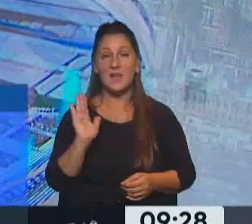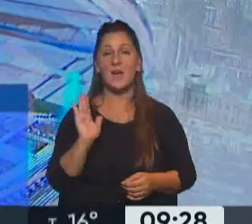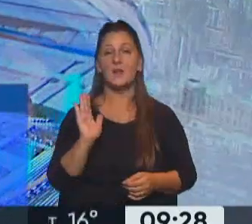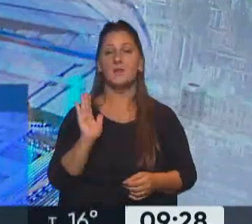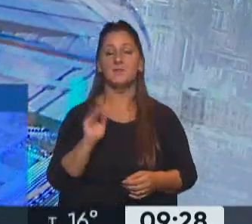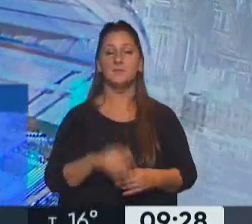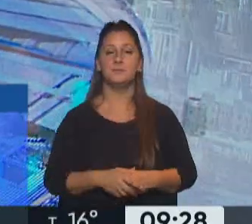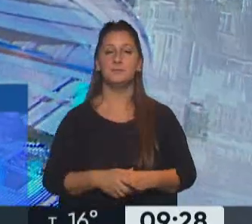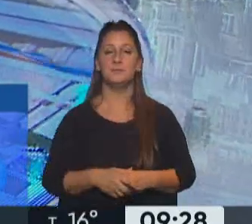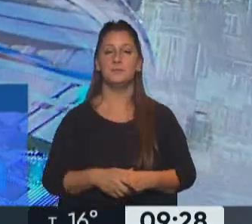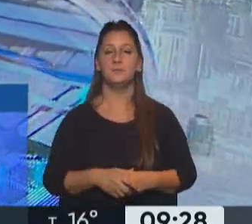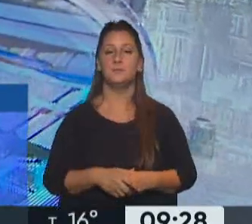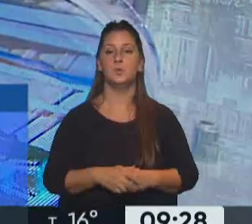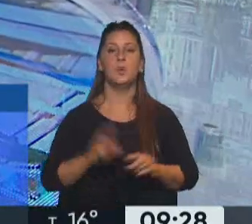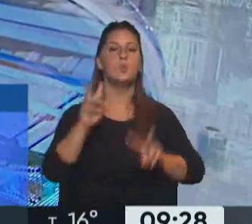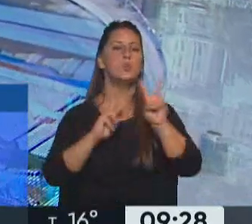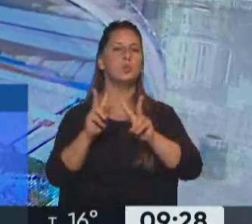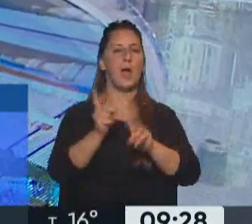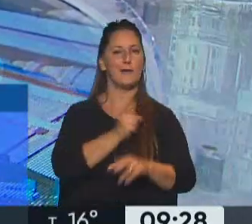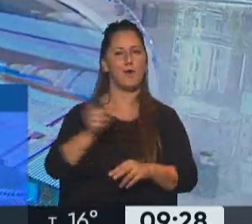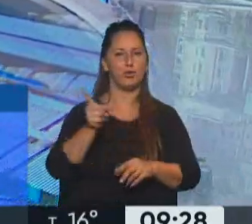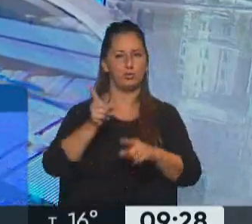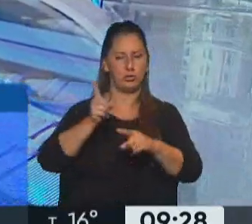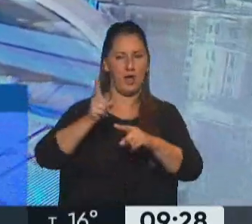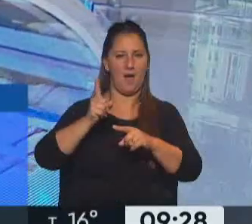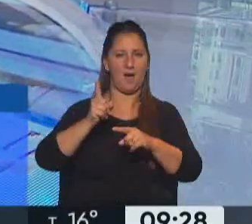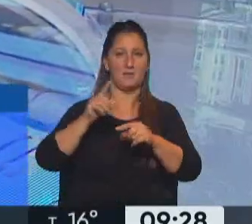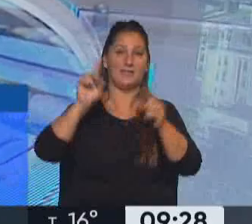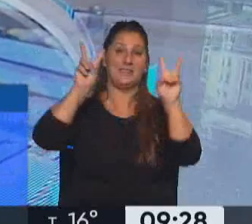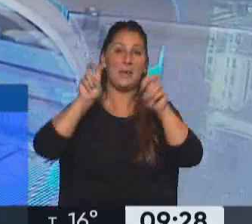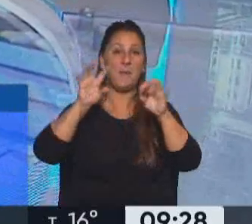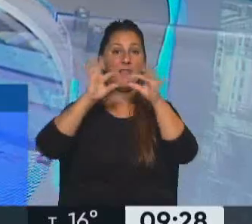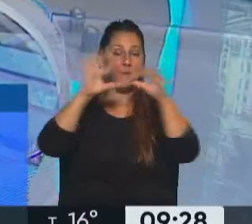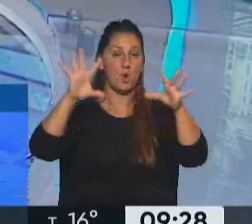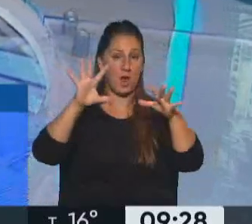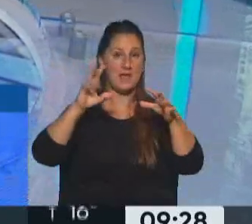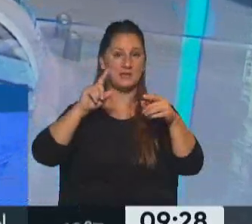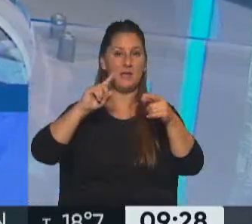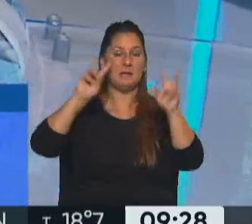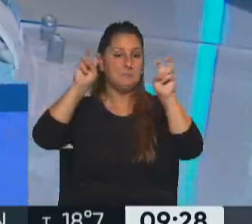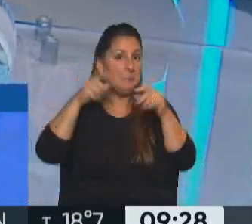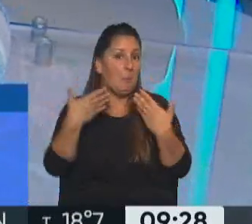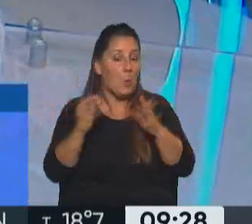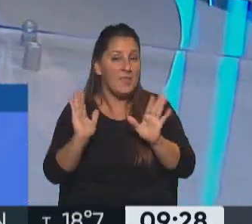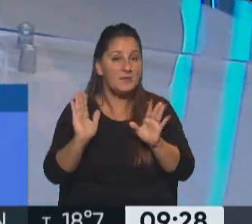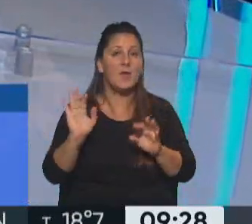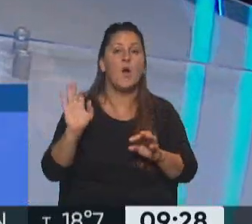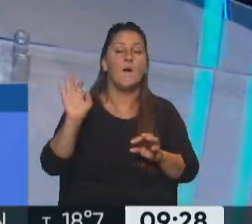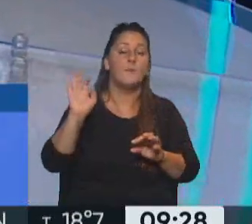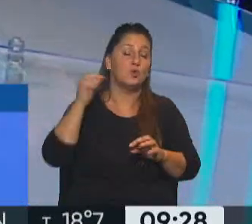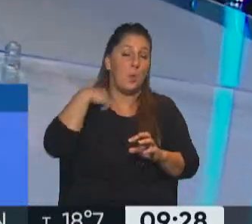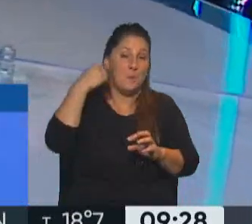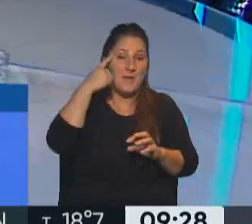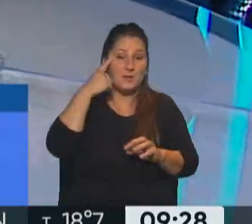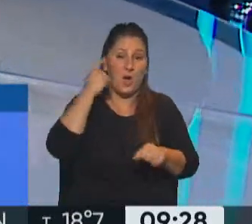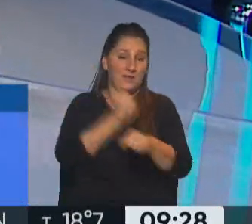mejor dicho, o de construir antipolítica en base a un hecho de la democracia. Puede ser eso, pero creo que sin dudas hasta acá